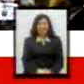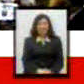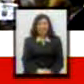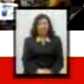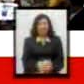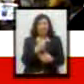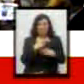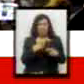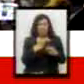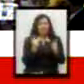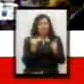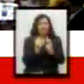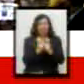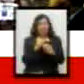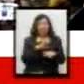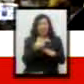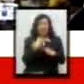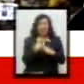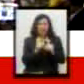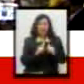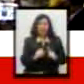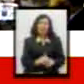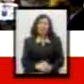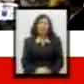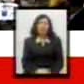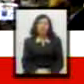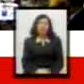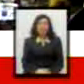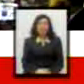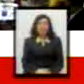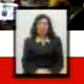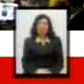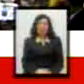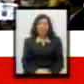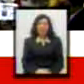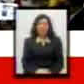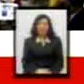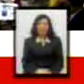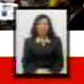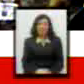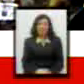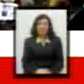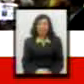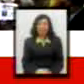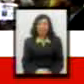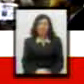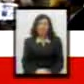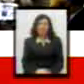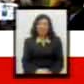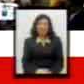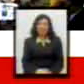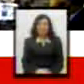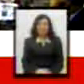audiencia pública encuentro con mujeres y autoridades usted desea hacer uso de la palabra muy bien se está